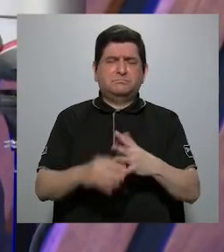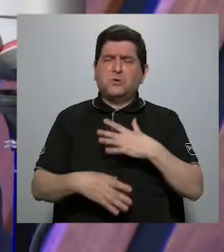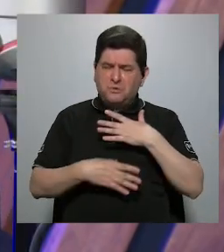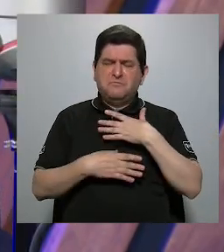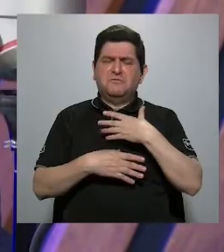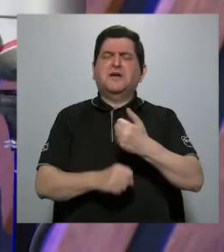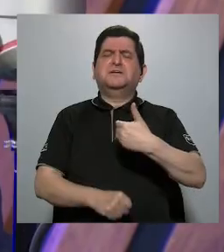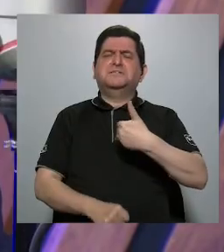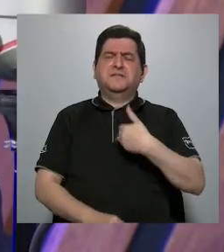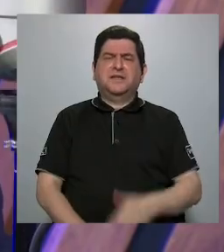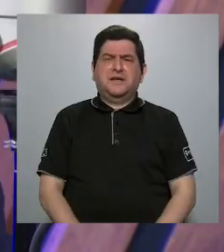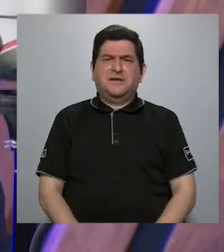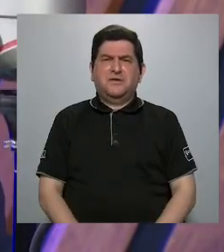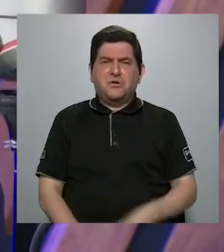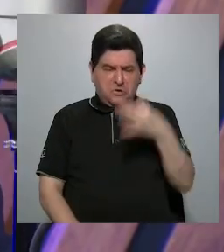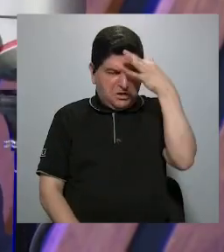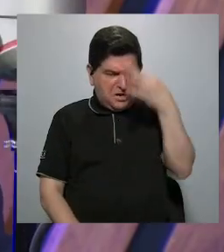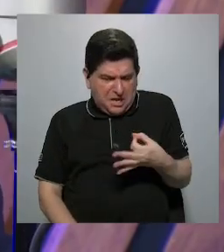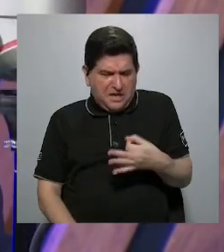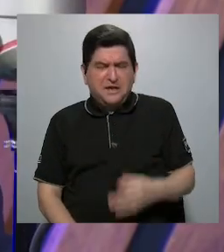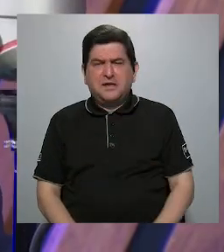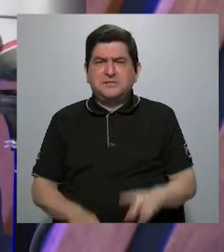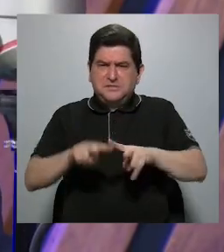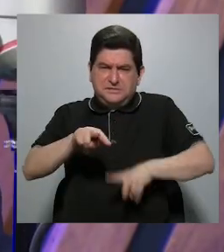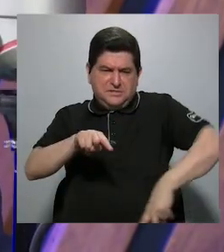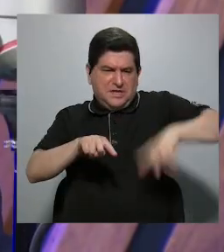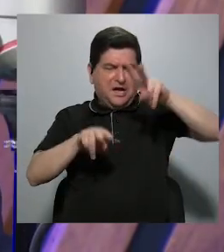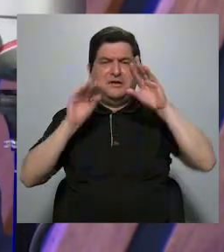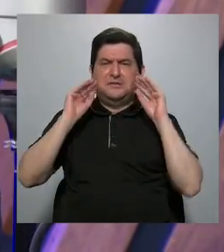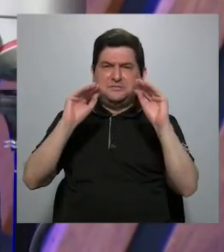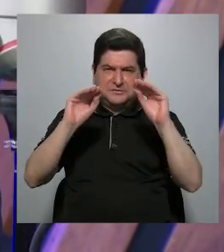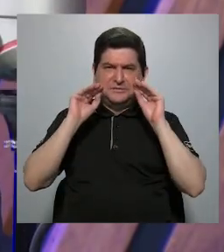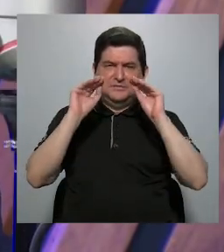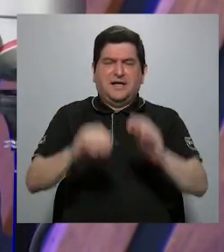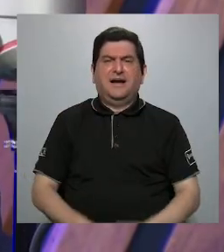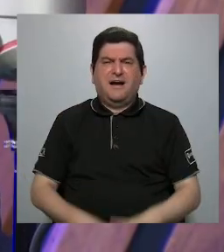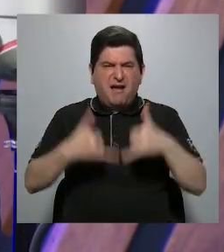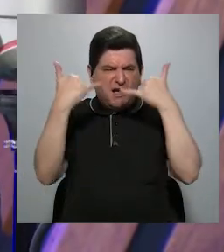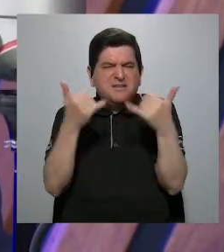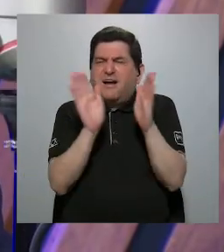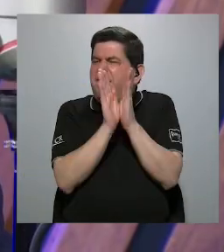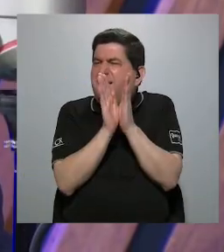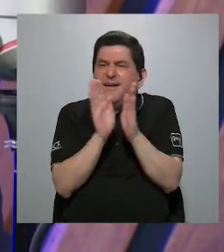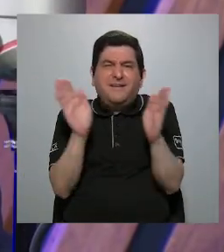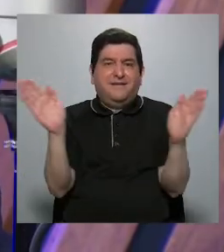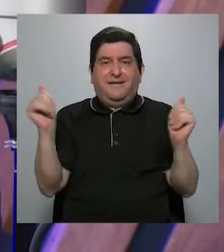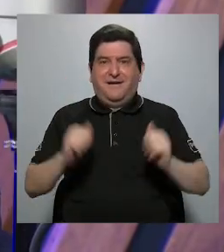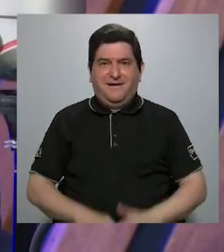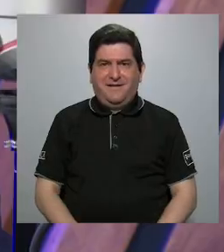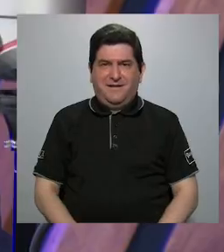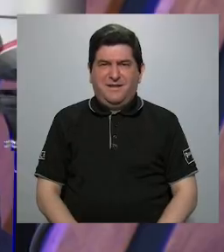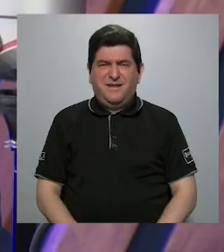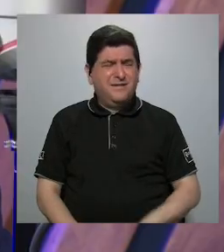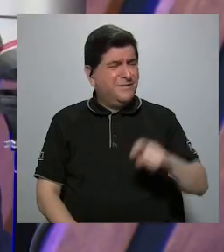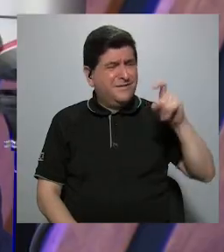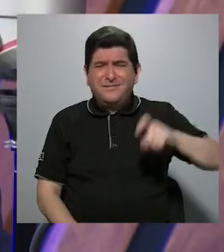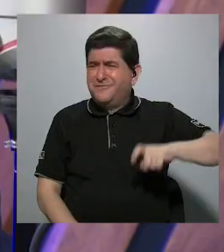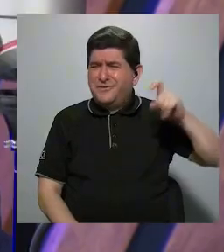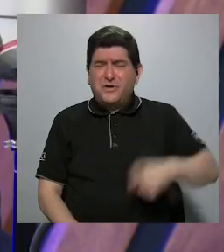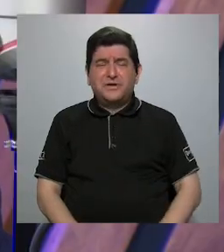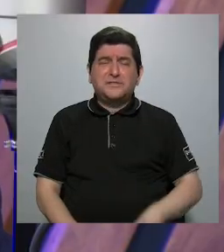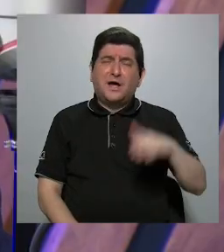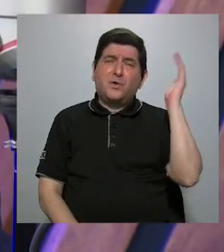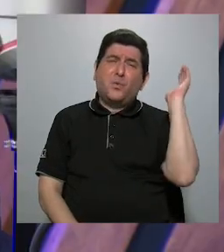mucho, confiado en que el convencimiento de las ventajas de la educación es ya muy general para que